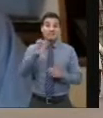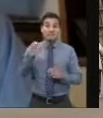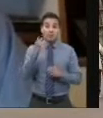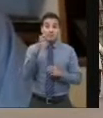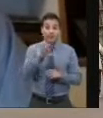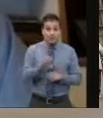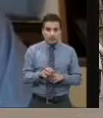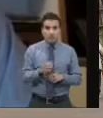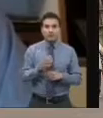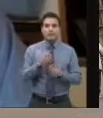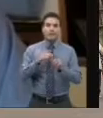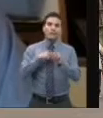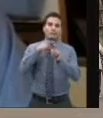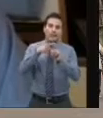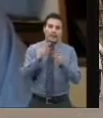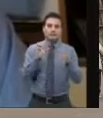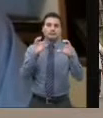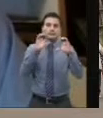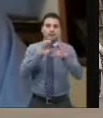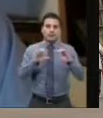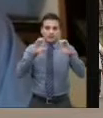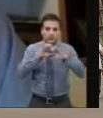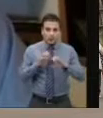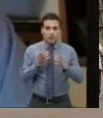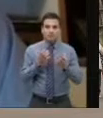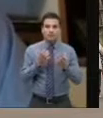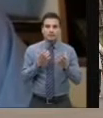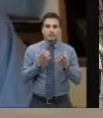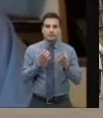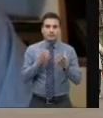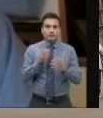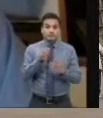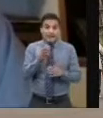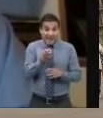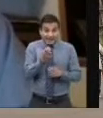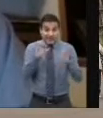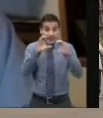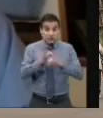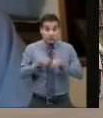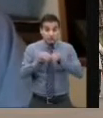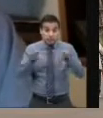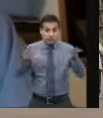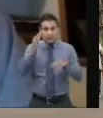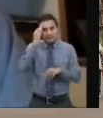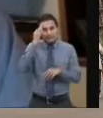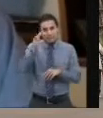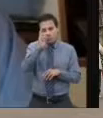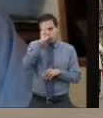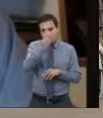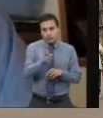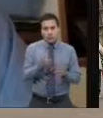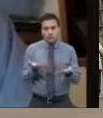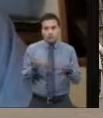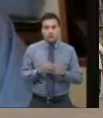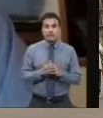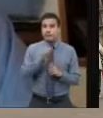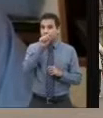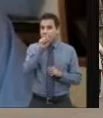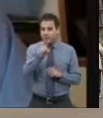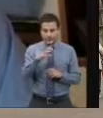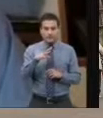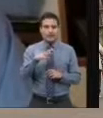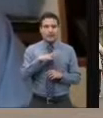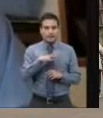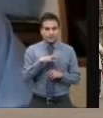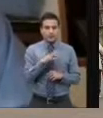mensajes y la canción que se difundió durante la veda electoral. Existió también una campaña